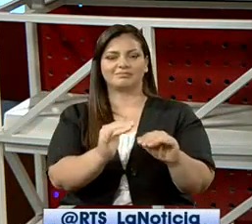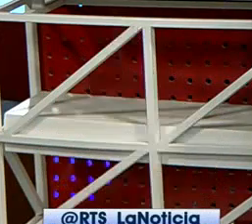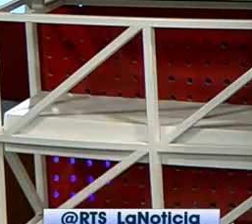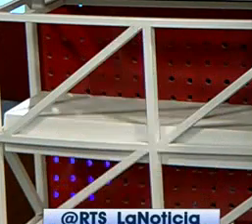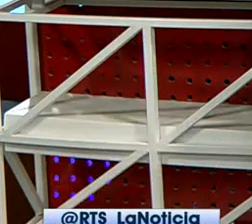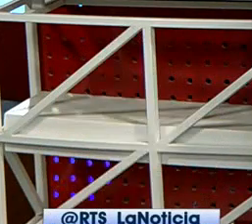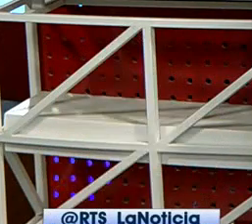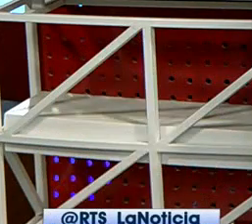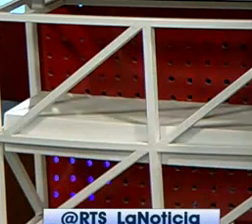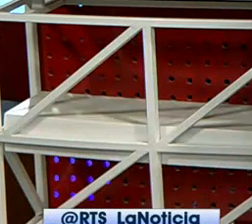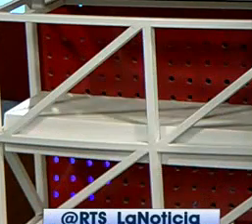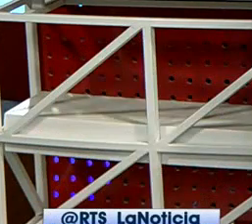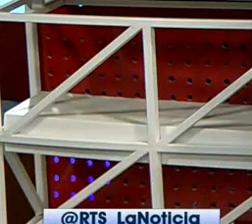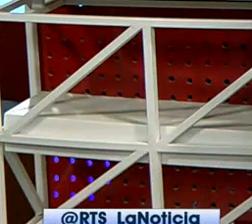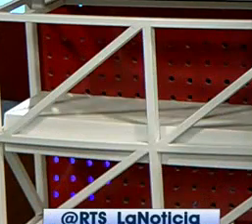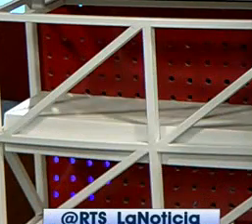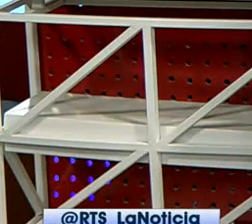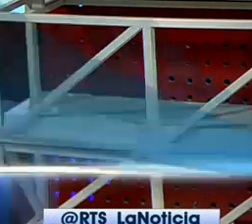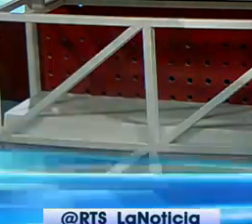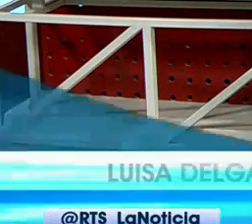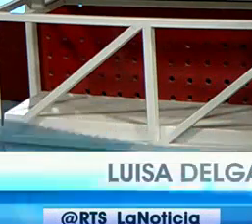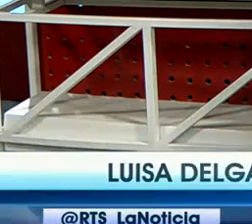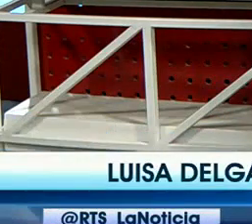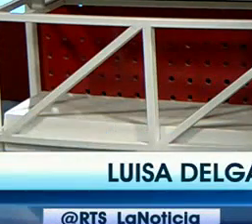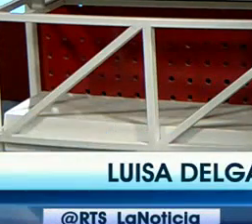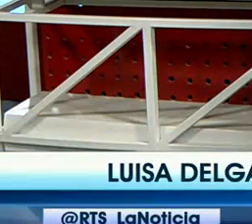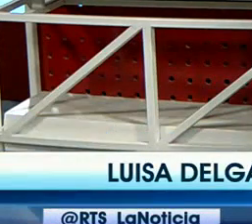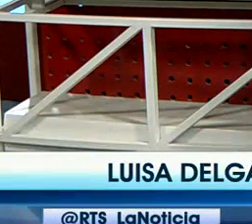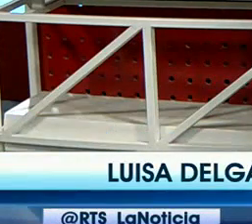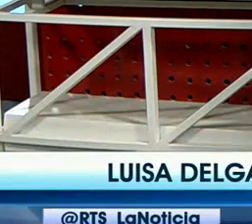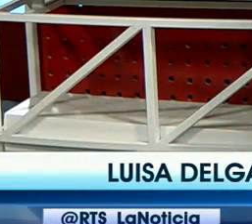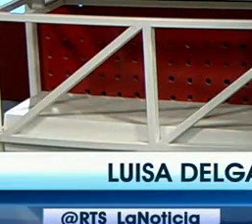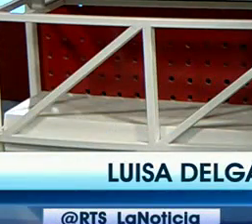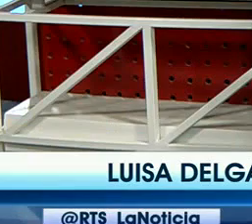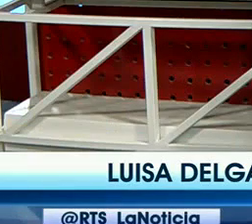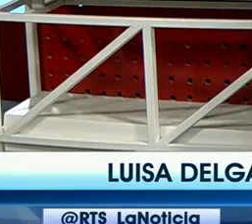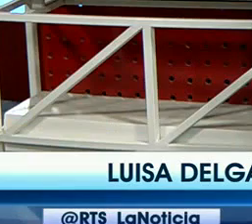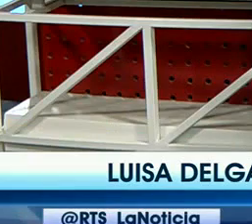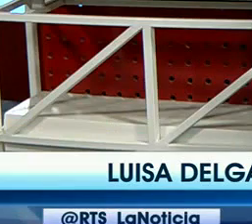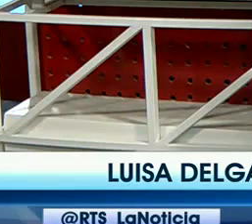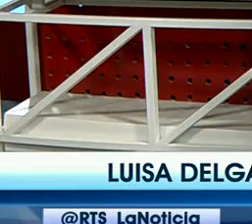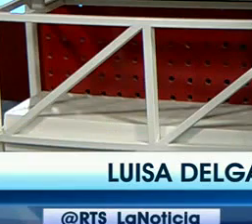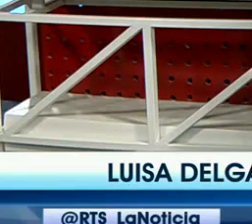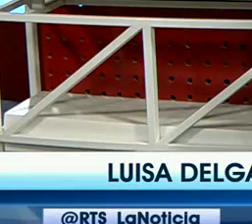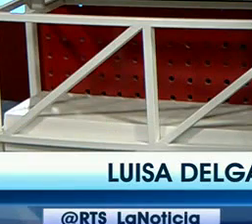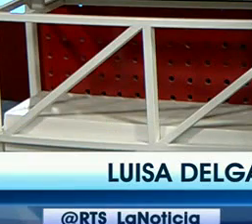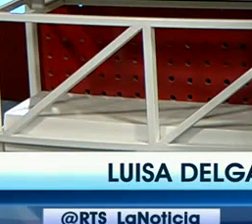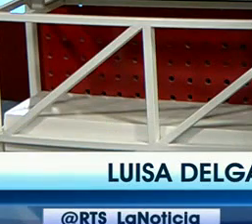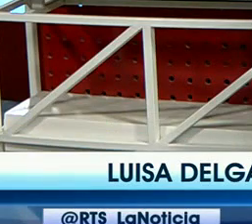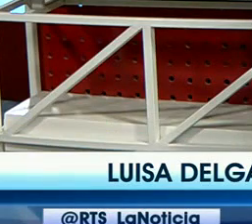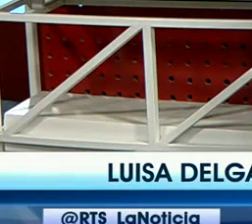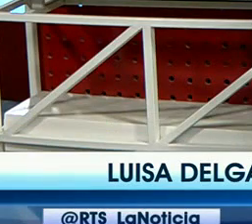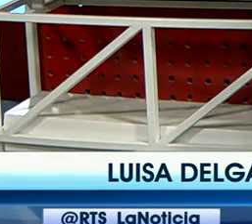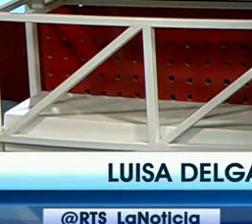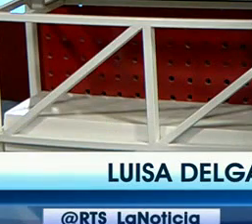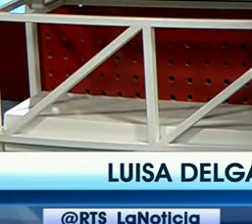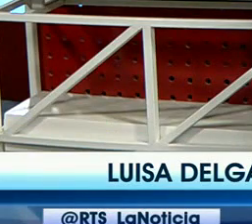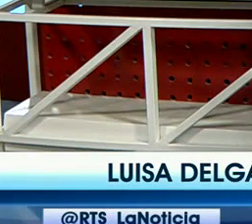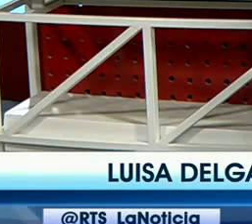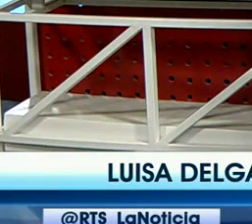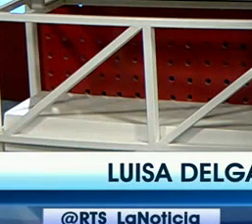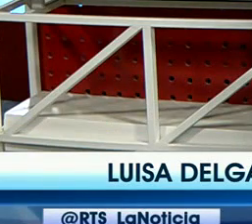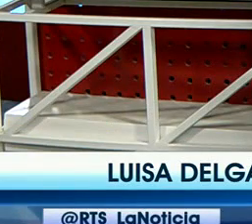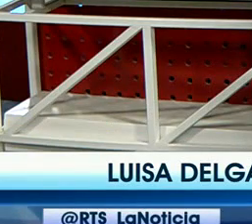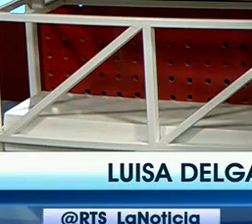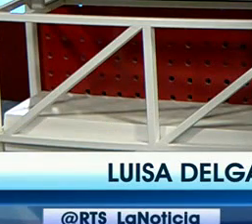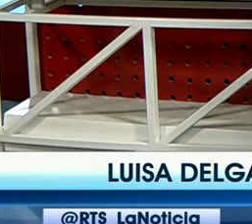hasta este nuevo día con ustedes, nos permite nuevas oportunidades cada día, y por eso le decimos al Señor que le agradecemos por sus bendiciones y su